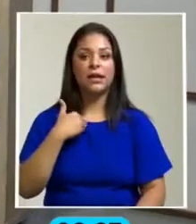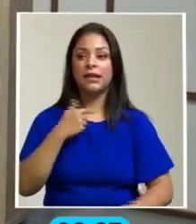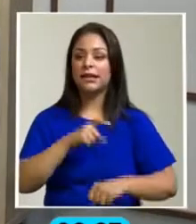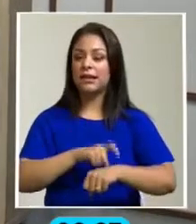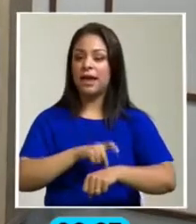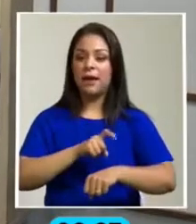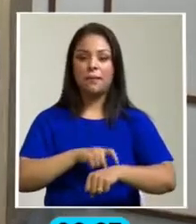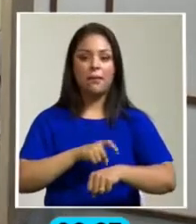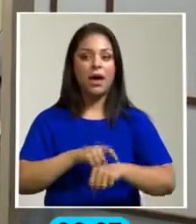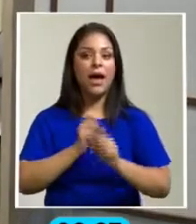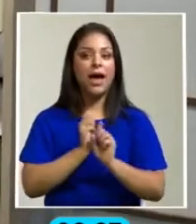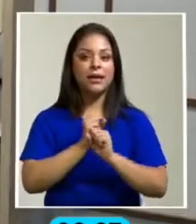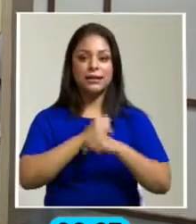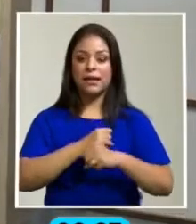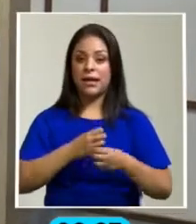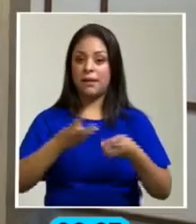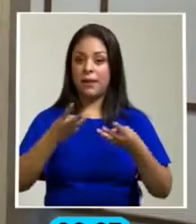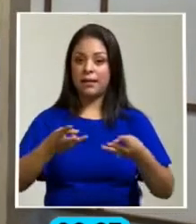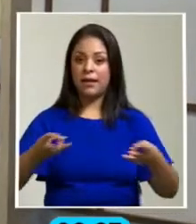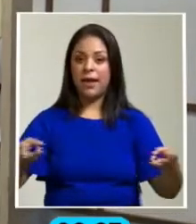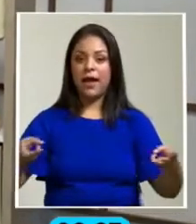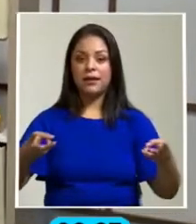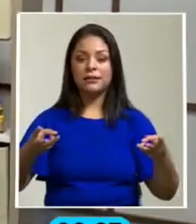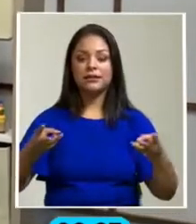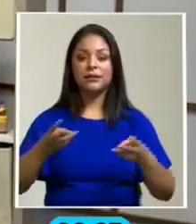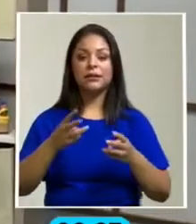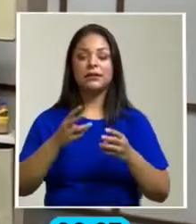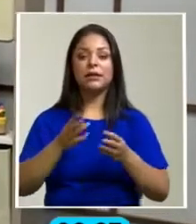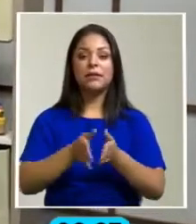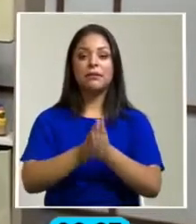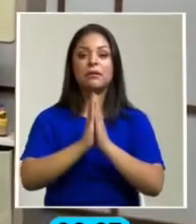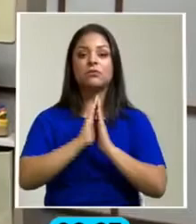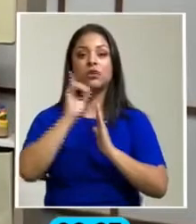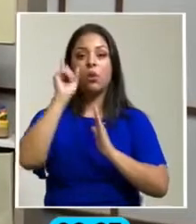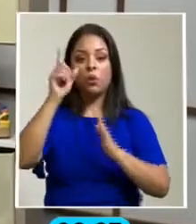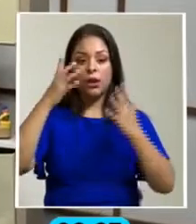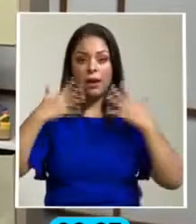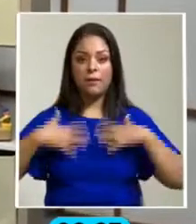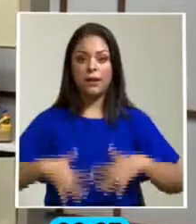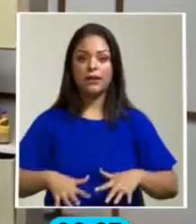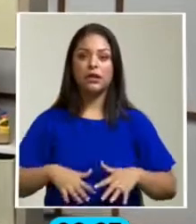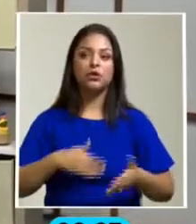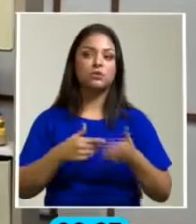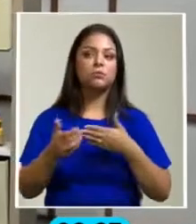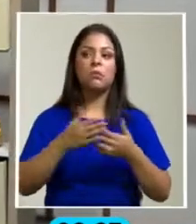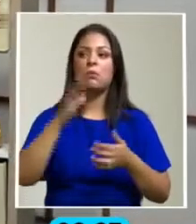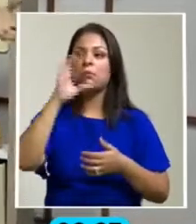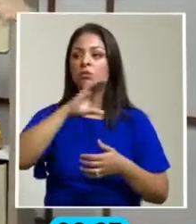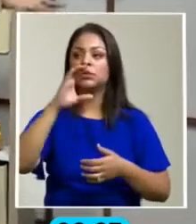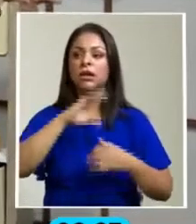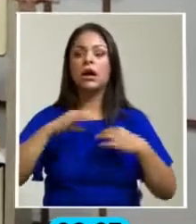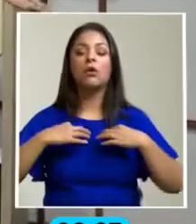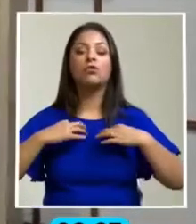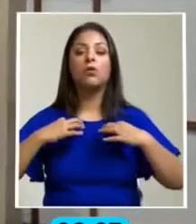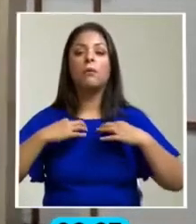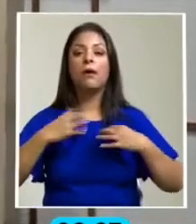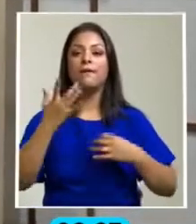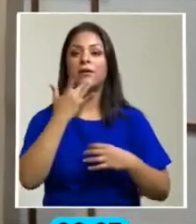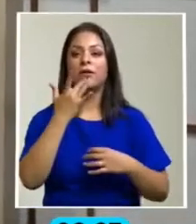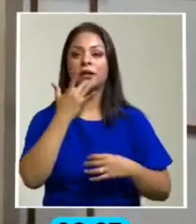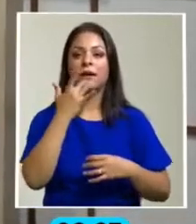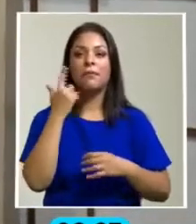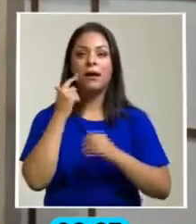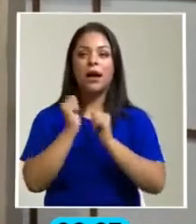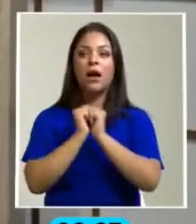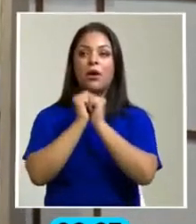con los materiales que les pedimos una prenda, vayan y se ponen la ropa que ustedes tienen, su ropa favorita, para que nos